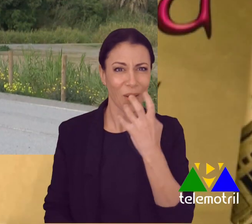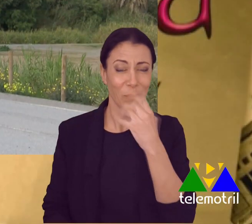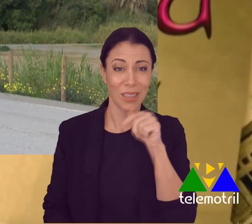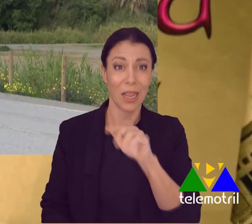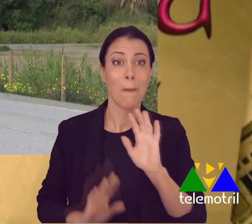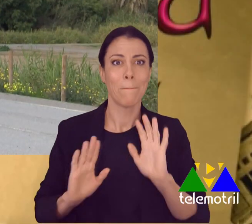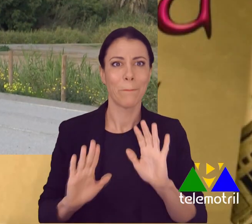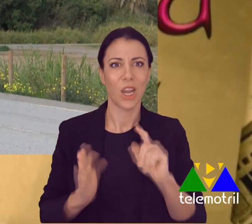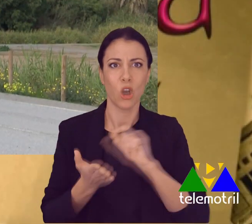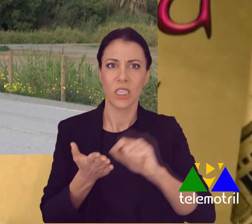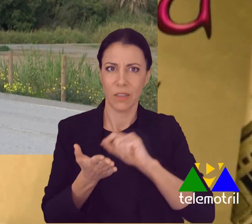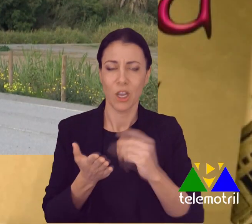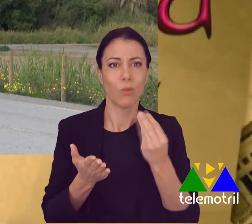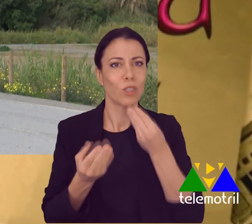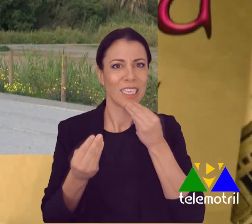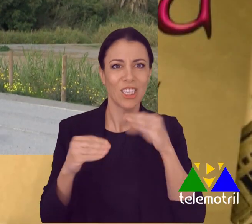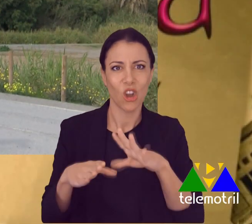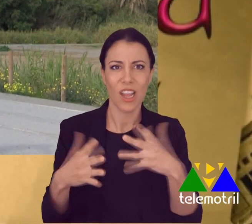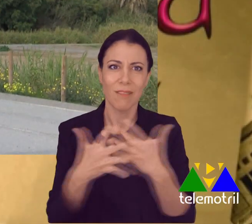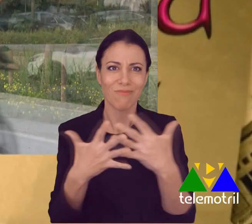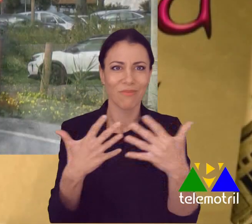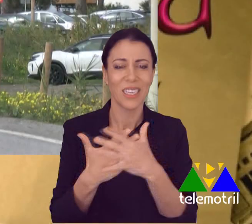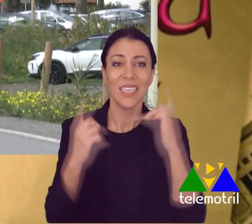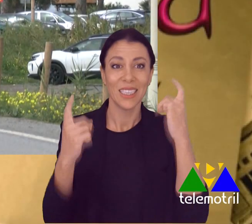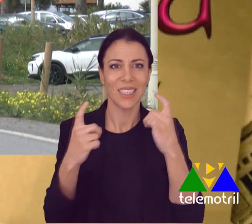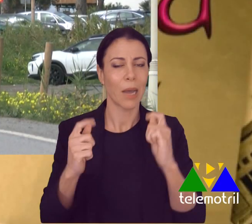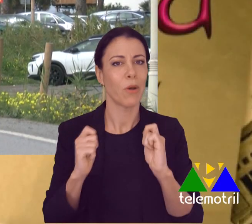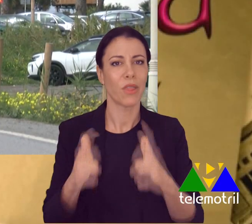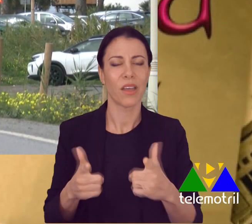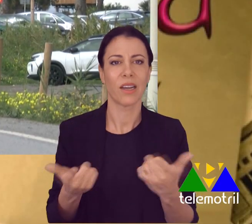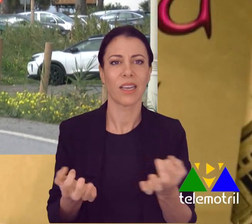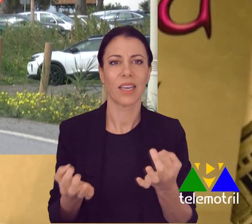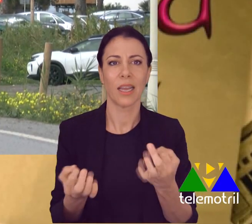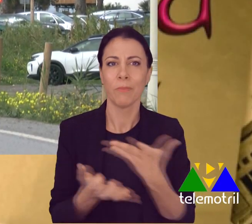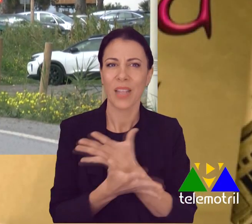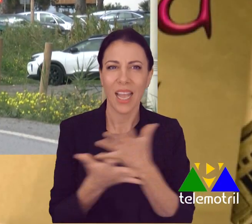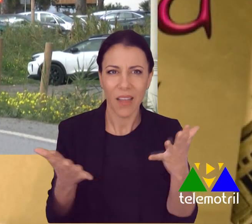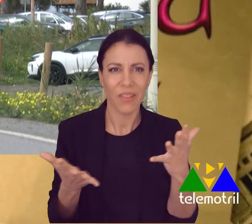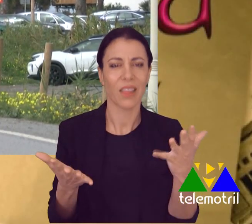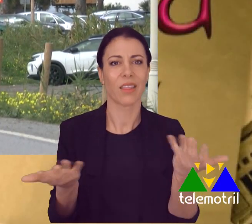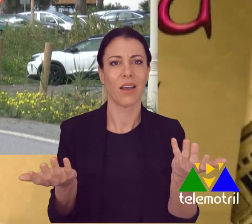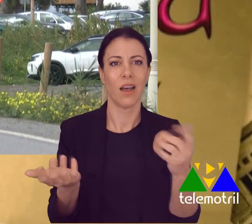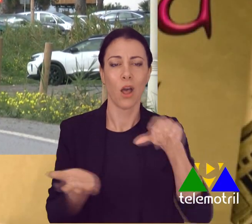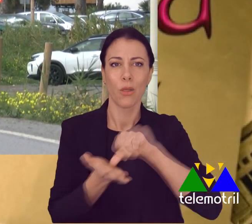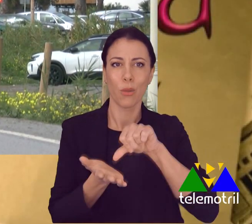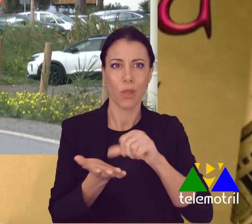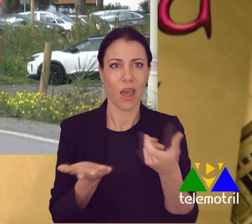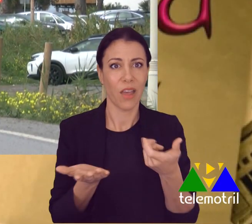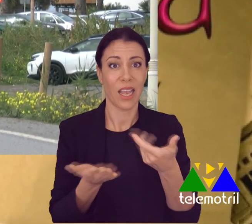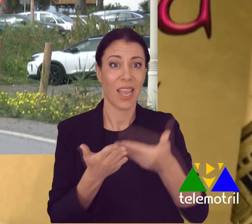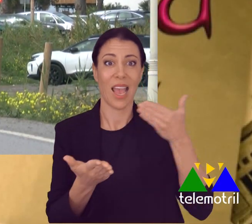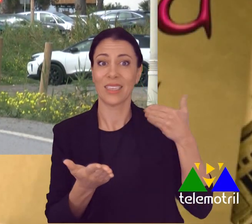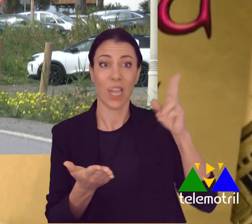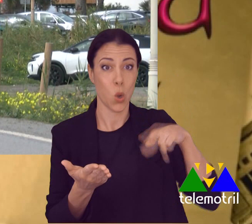aquella época se escribía la historia así, ¿no? Es decir, un poco se intentaba dar pues grandezas a las ciudades que no las habían